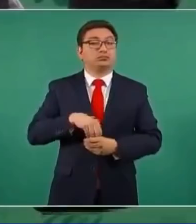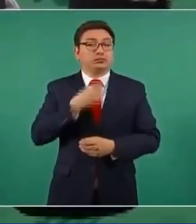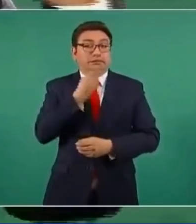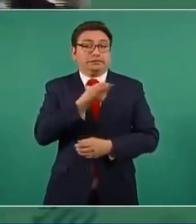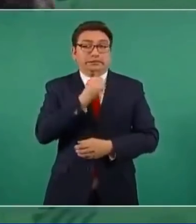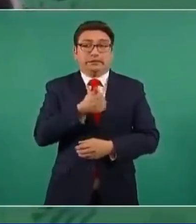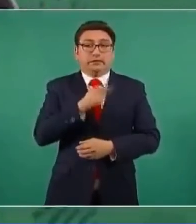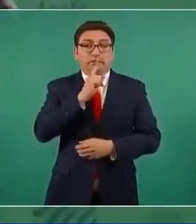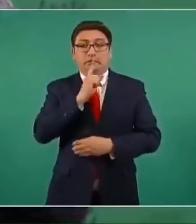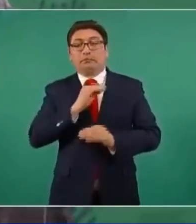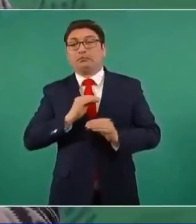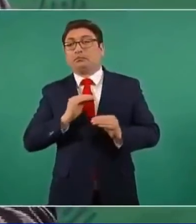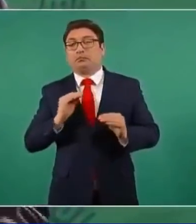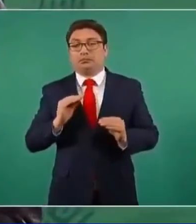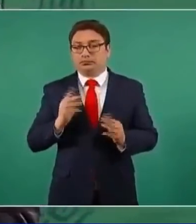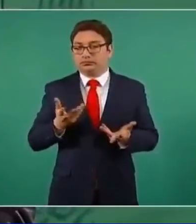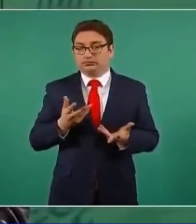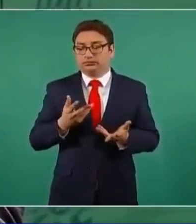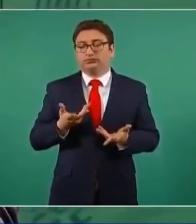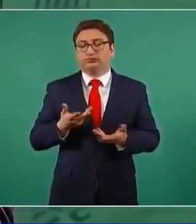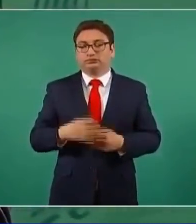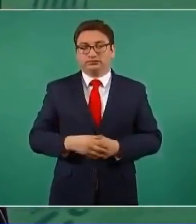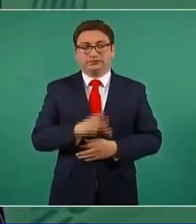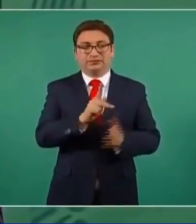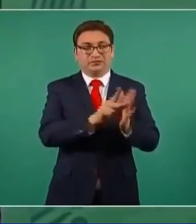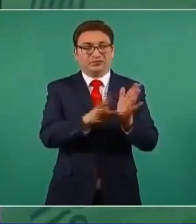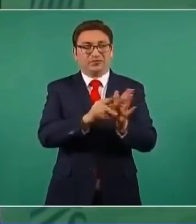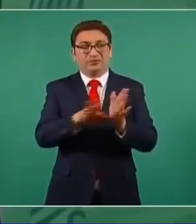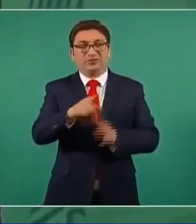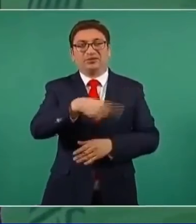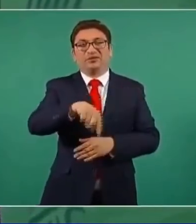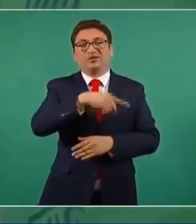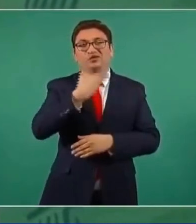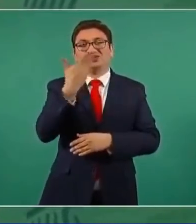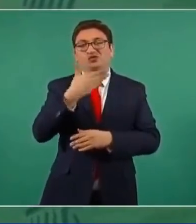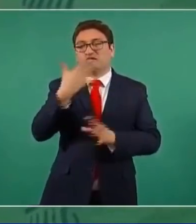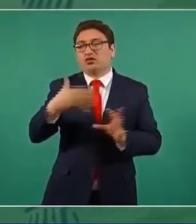Se quedaron acostumbrados a obedecer y callar,